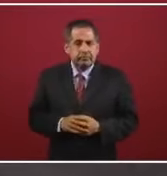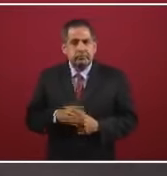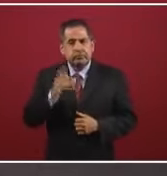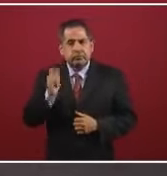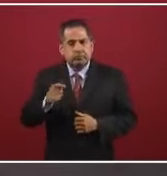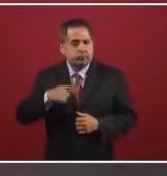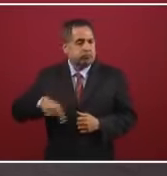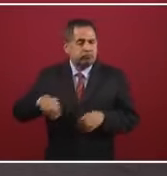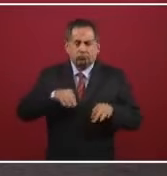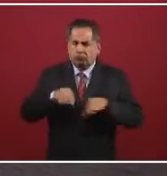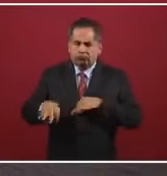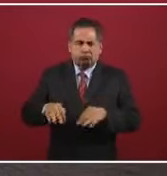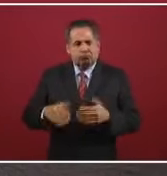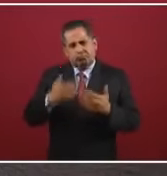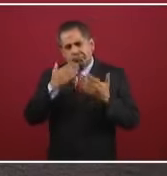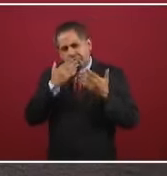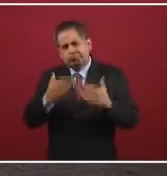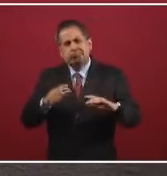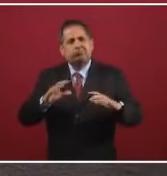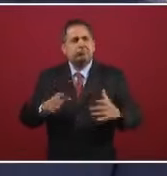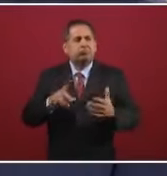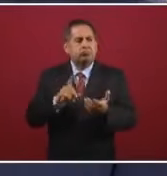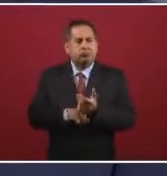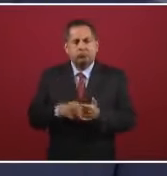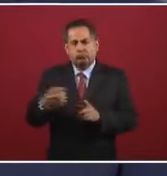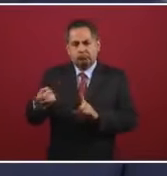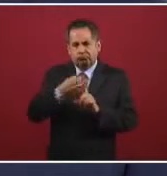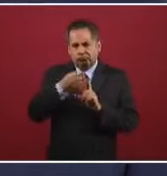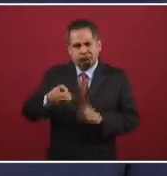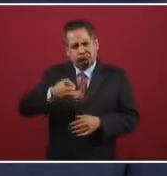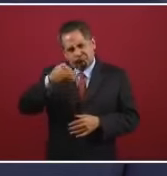ha hecho un trabajo de primer orden.